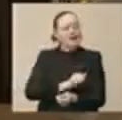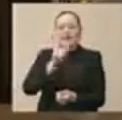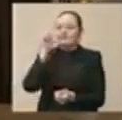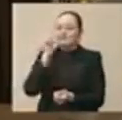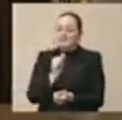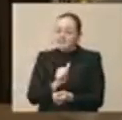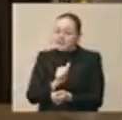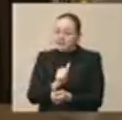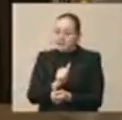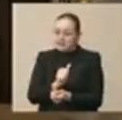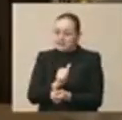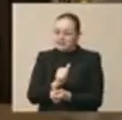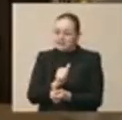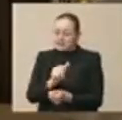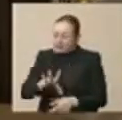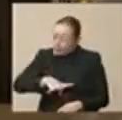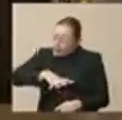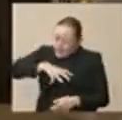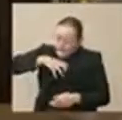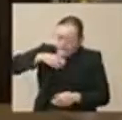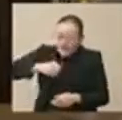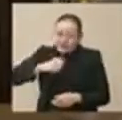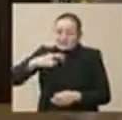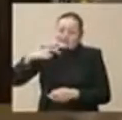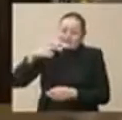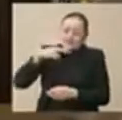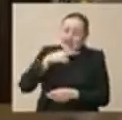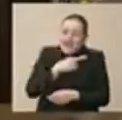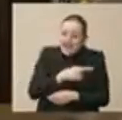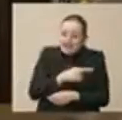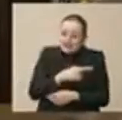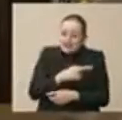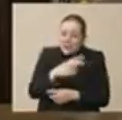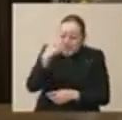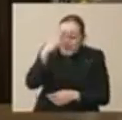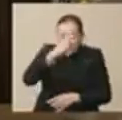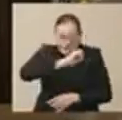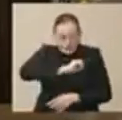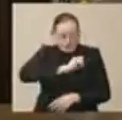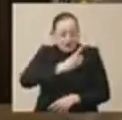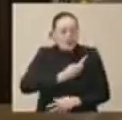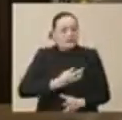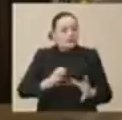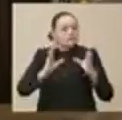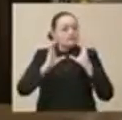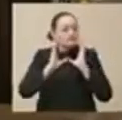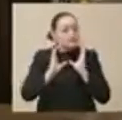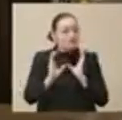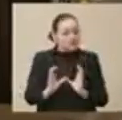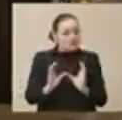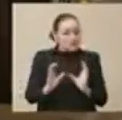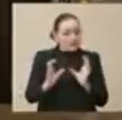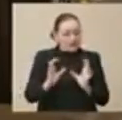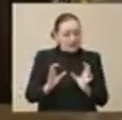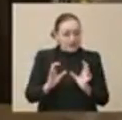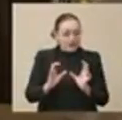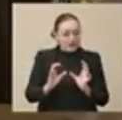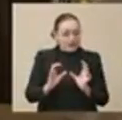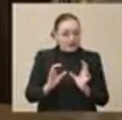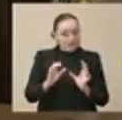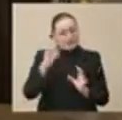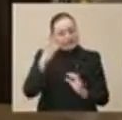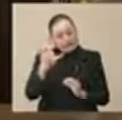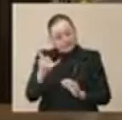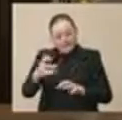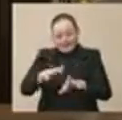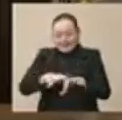sanitizante tenemos que hacer un esfuerzo inmediato para preservar la salud y mantener